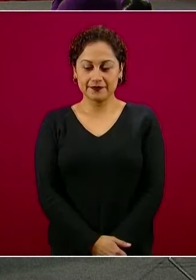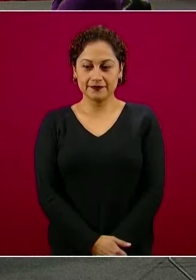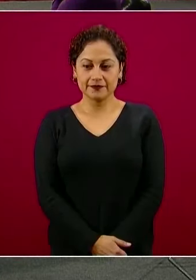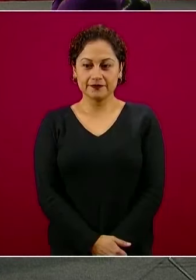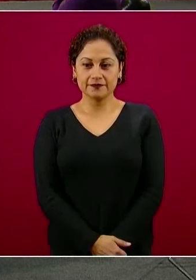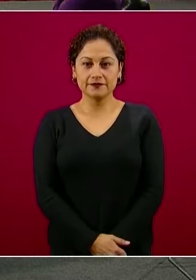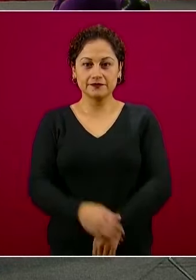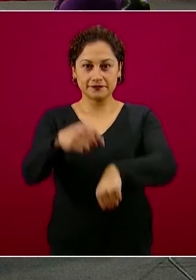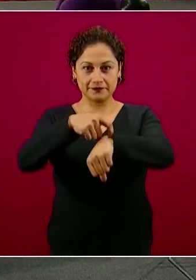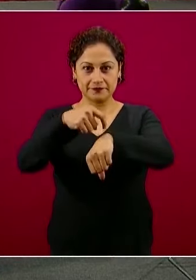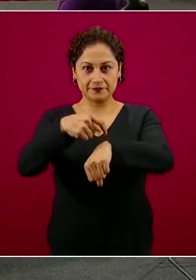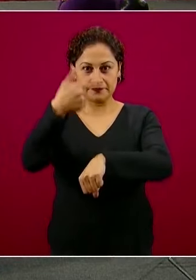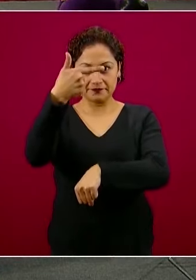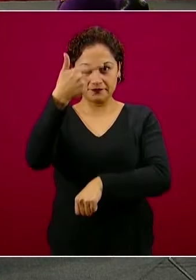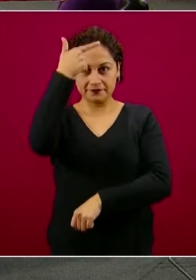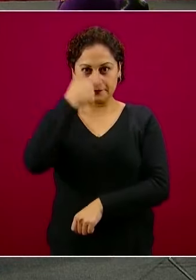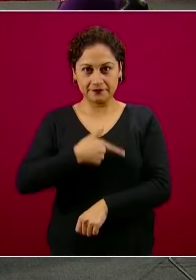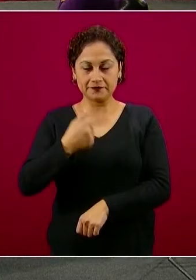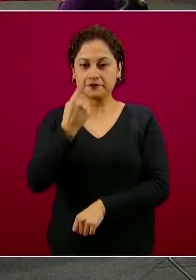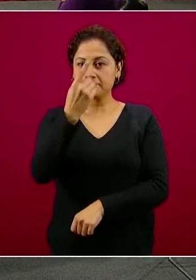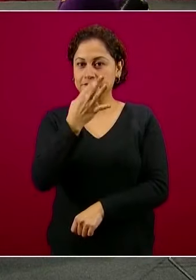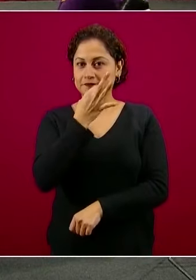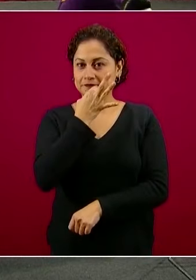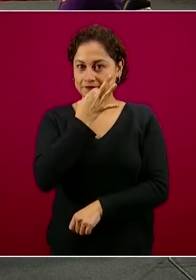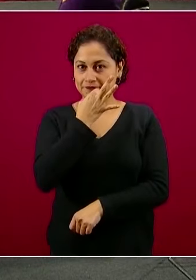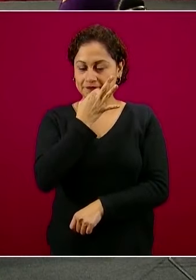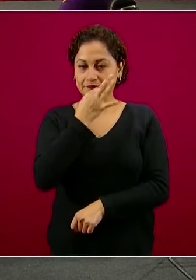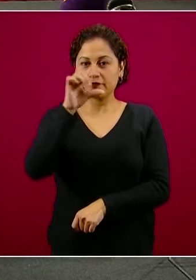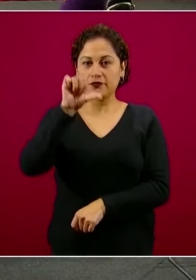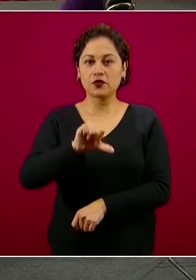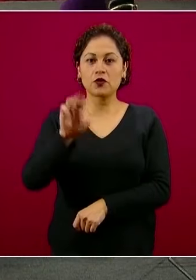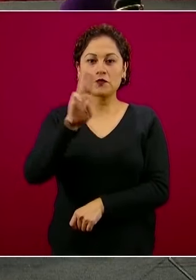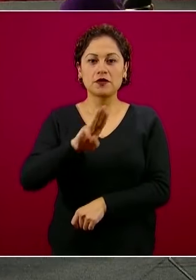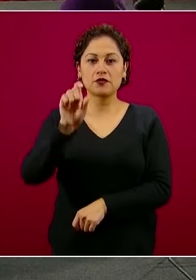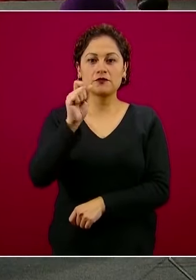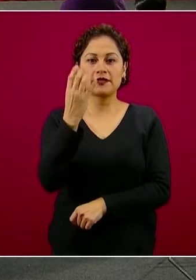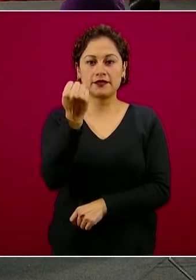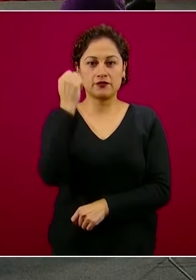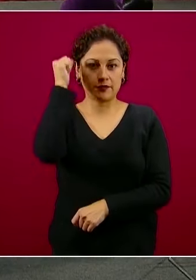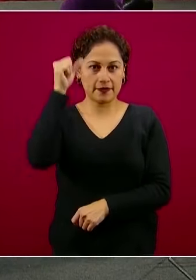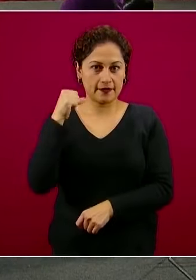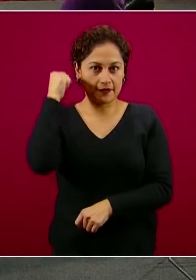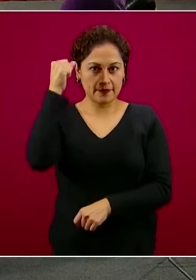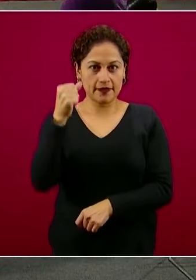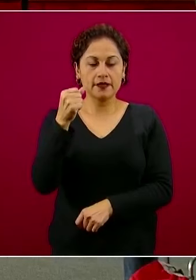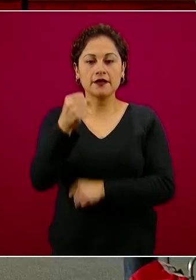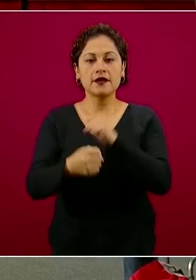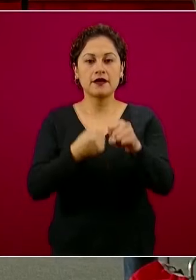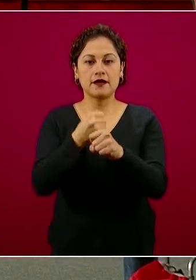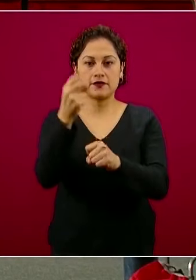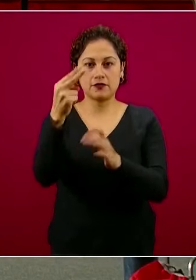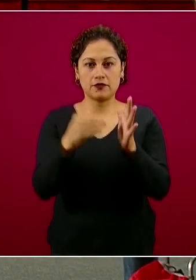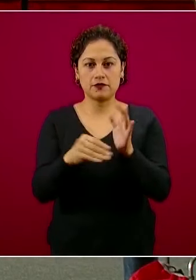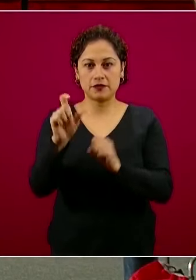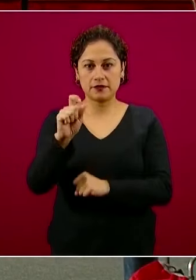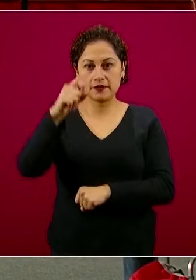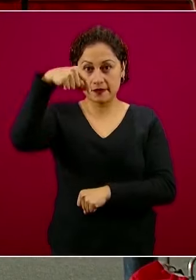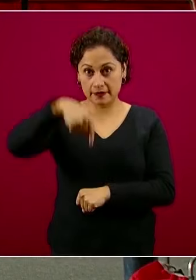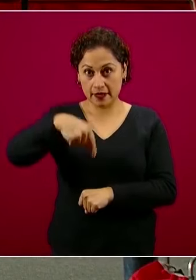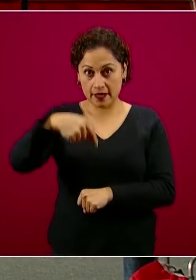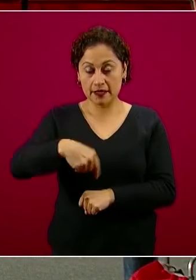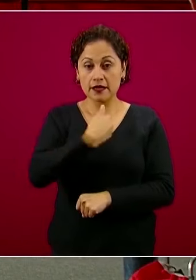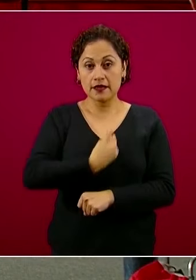Son las 19:01 del miércoles 29 de abril de 2020. Estamos en el Palacio Nacional de